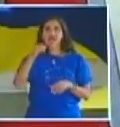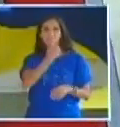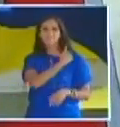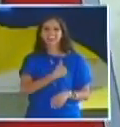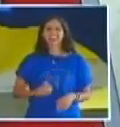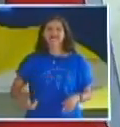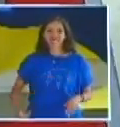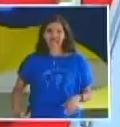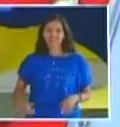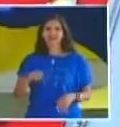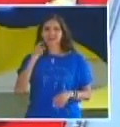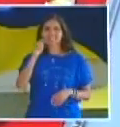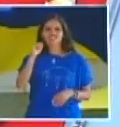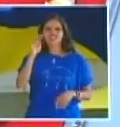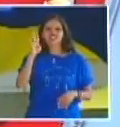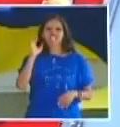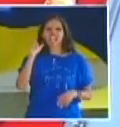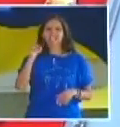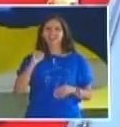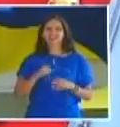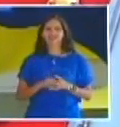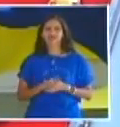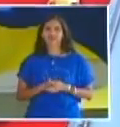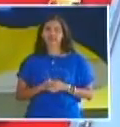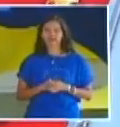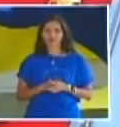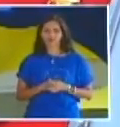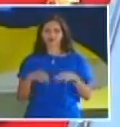del Consejo Nacional Electoral.